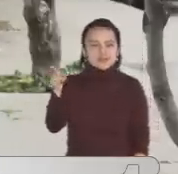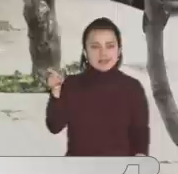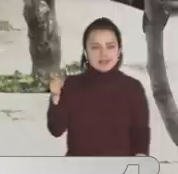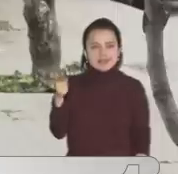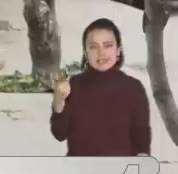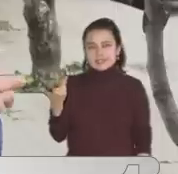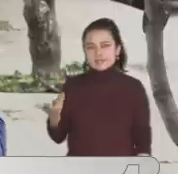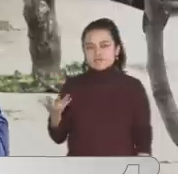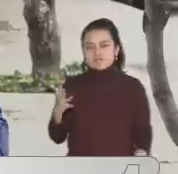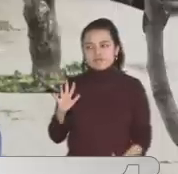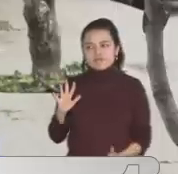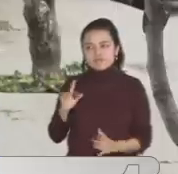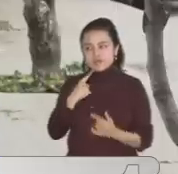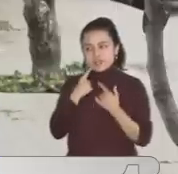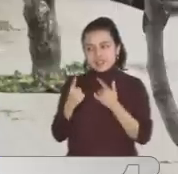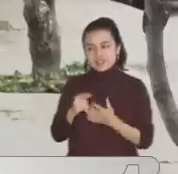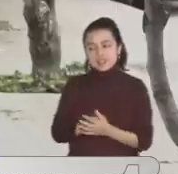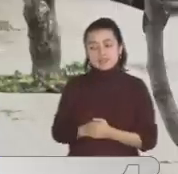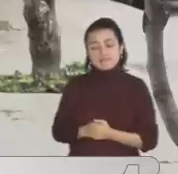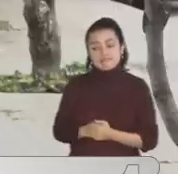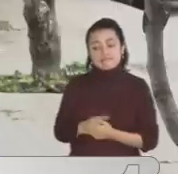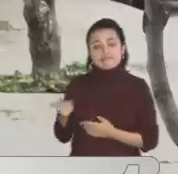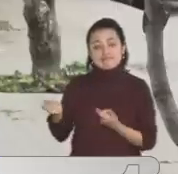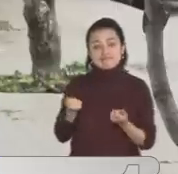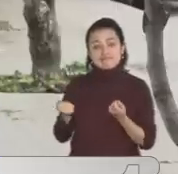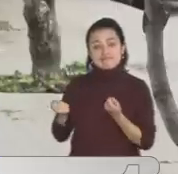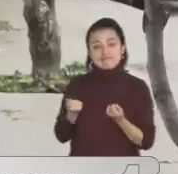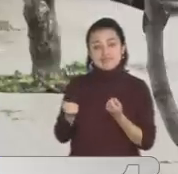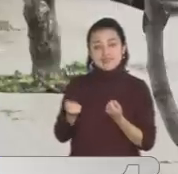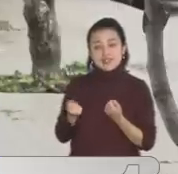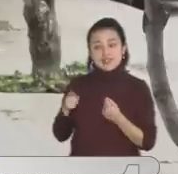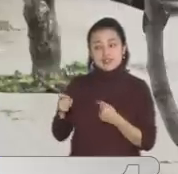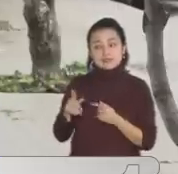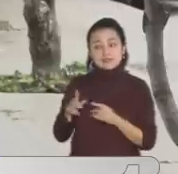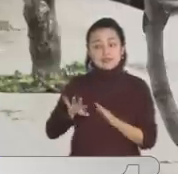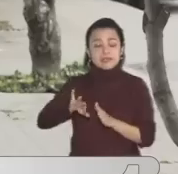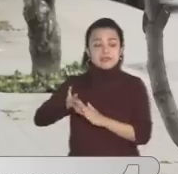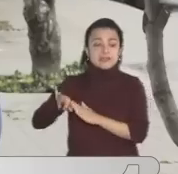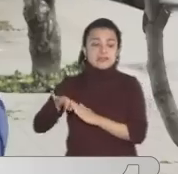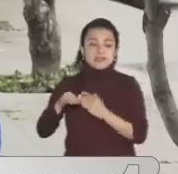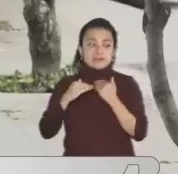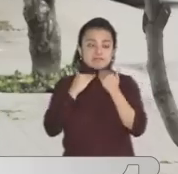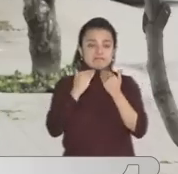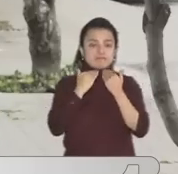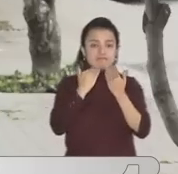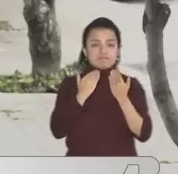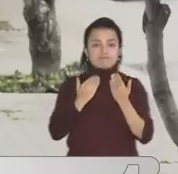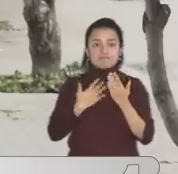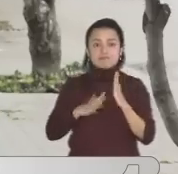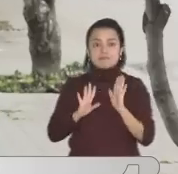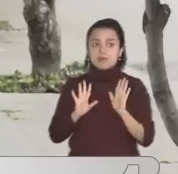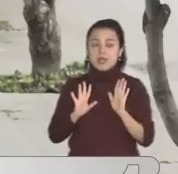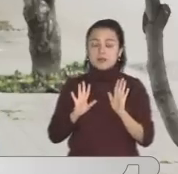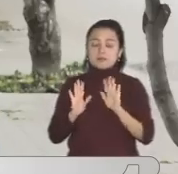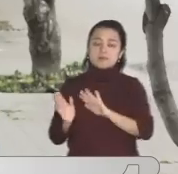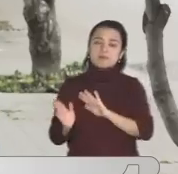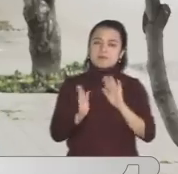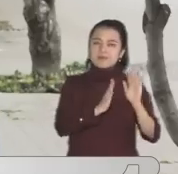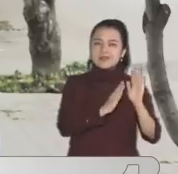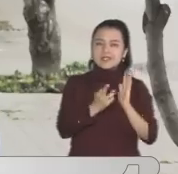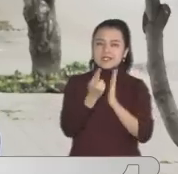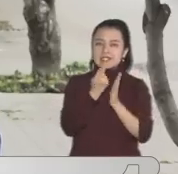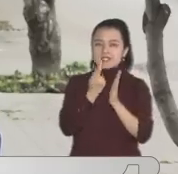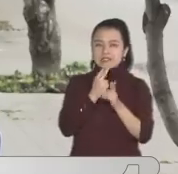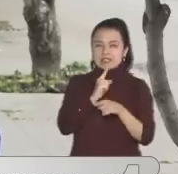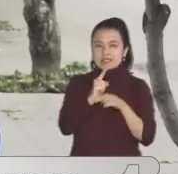ser controlado, pero que es mucho más institucional que el de Rodolfo Hernández. El escándalo creció cuando la revista Semana publicó otros videos de Roy